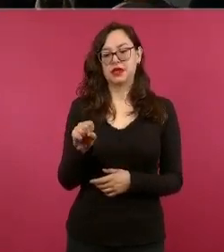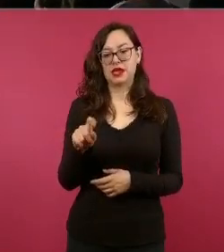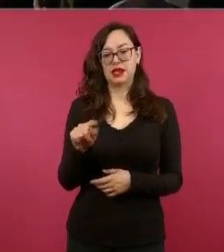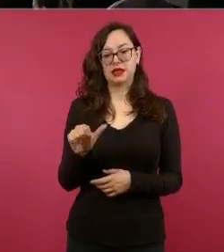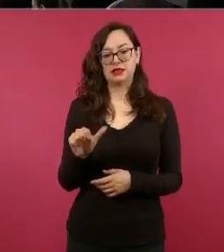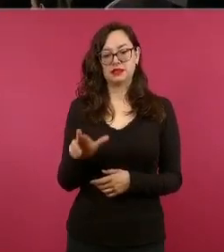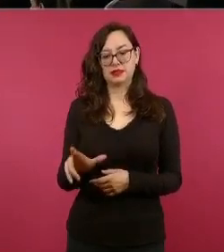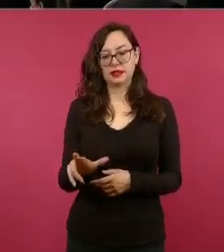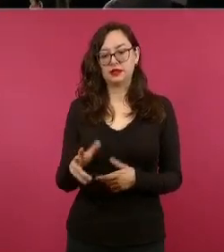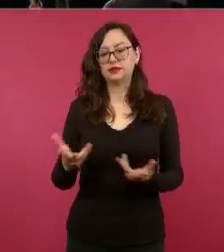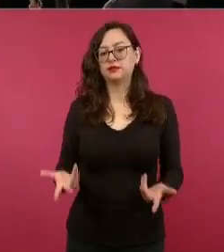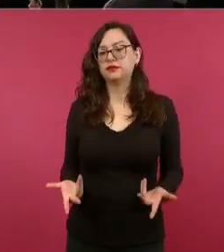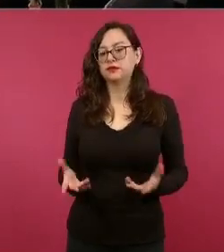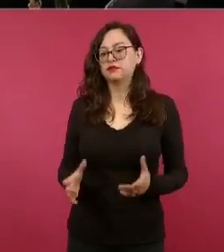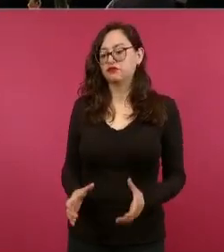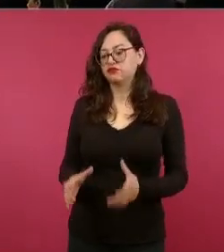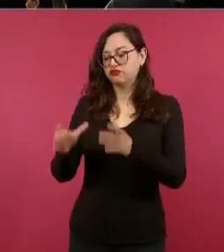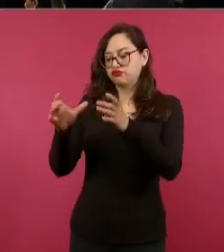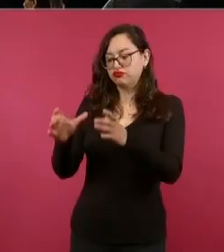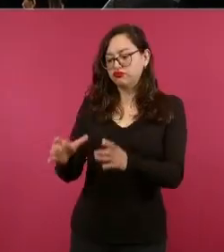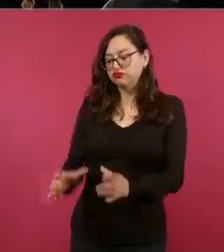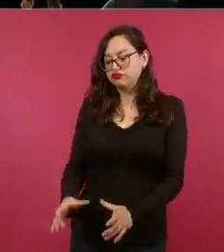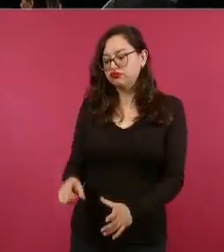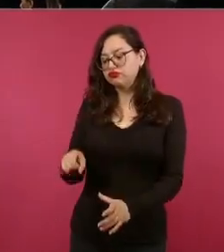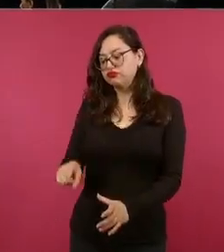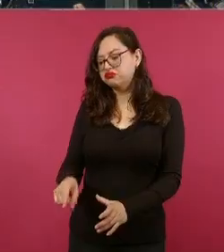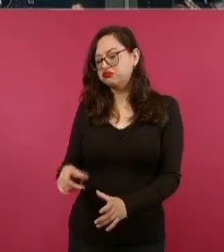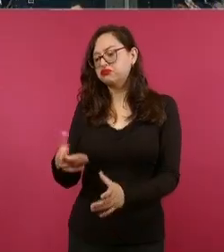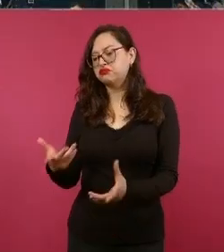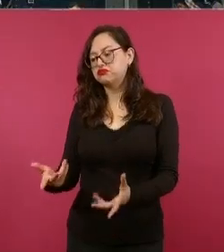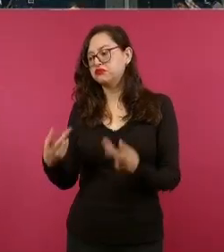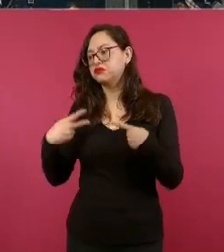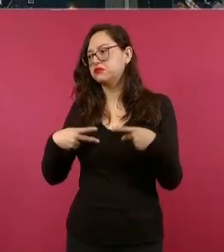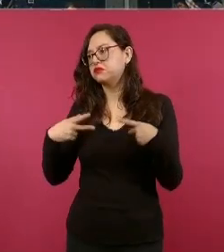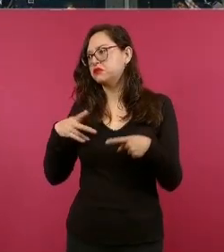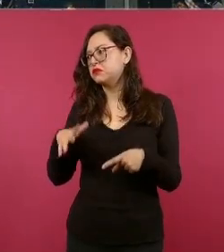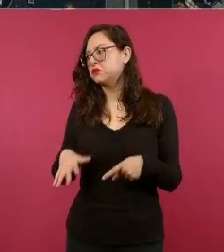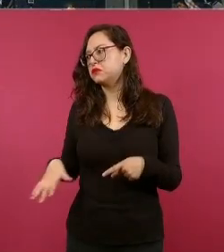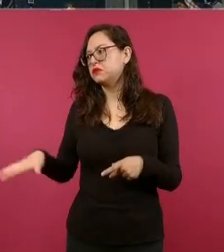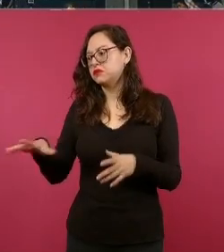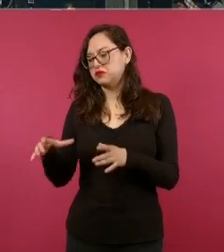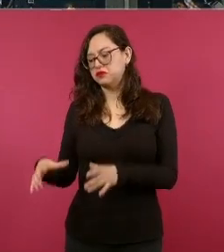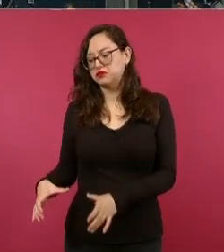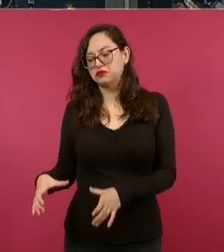están recibiendo los repartidores de estos, siendo que sus instrucciones fueron